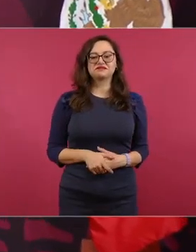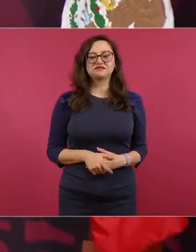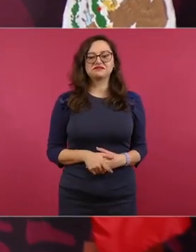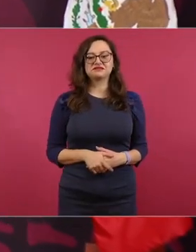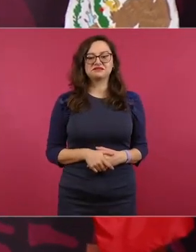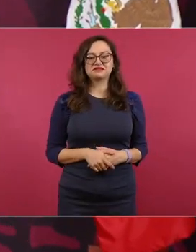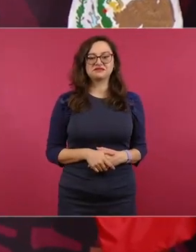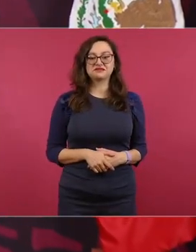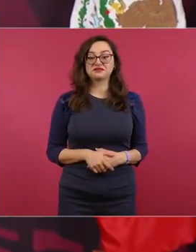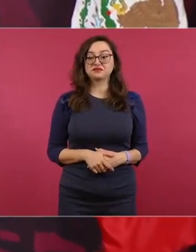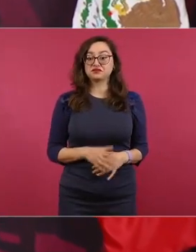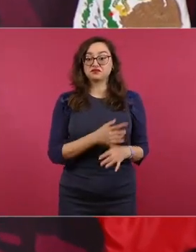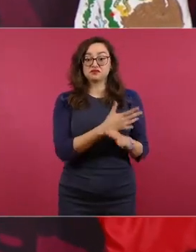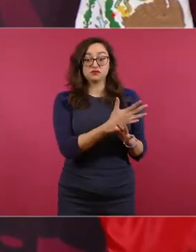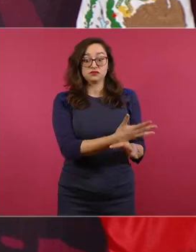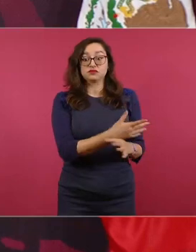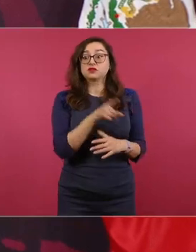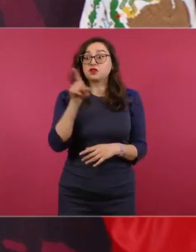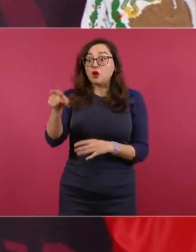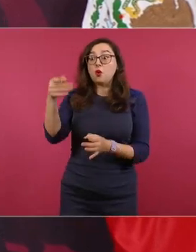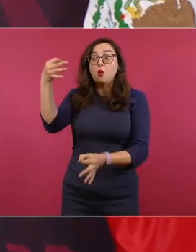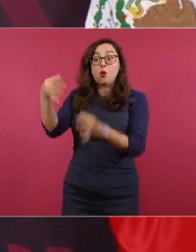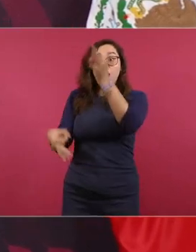de que lo liberó un juez